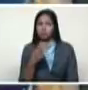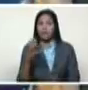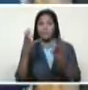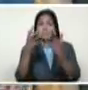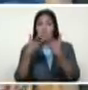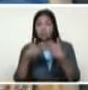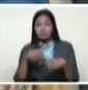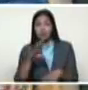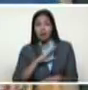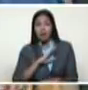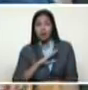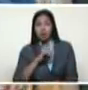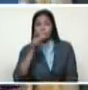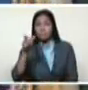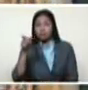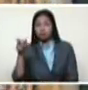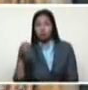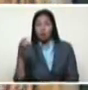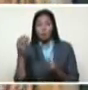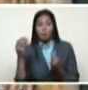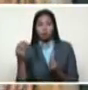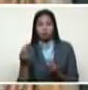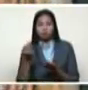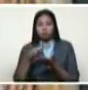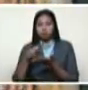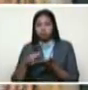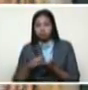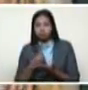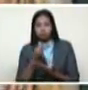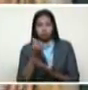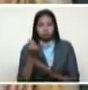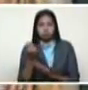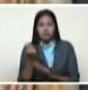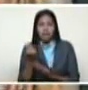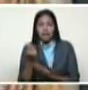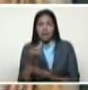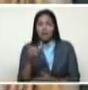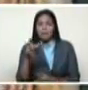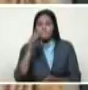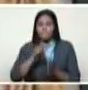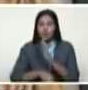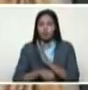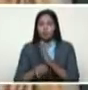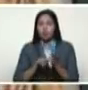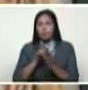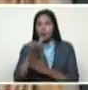Empresarios, personas de muchos recursos, le están prohibiendo volar a Estados Unidos